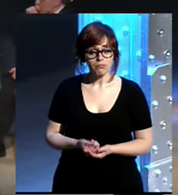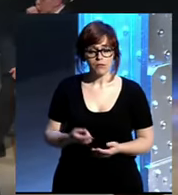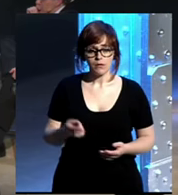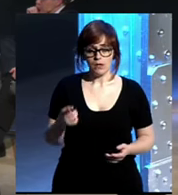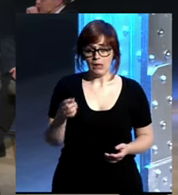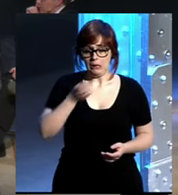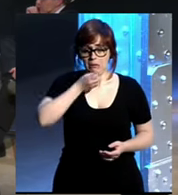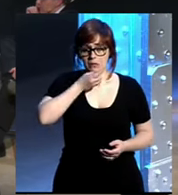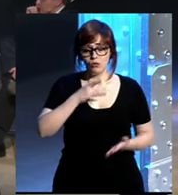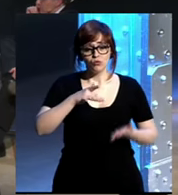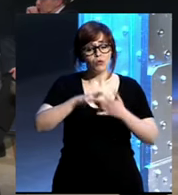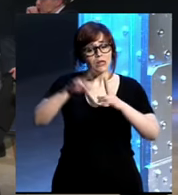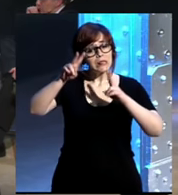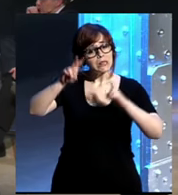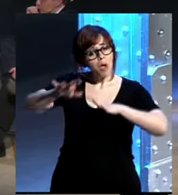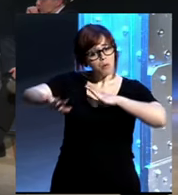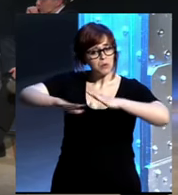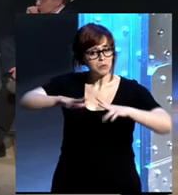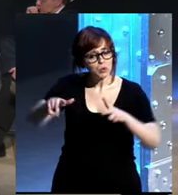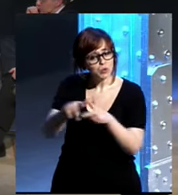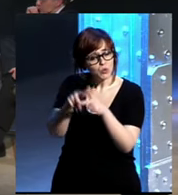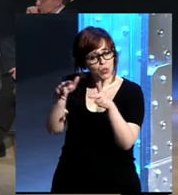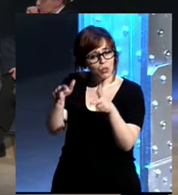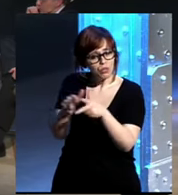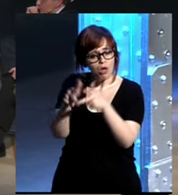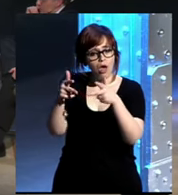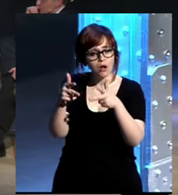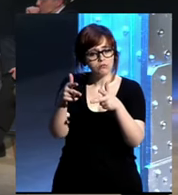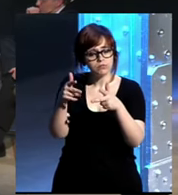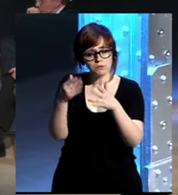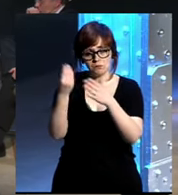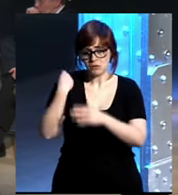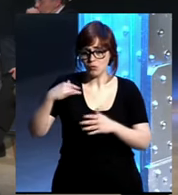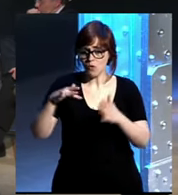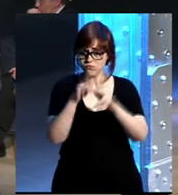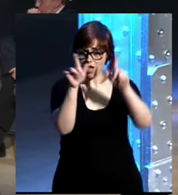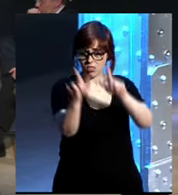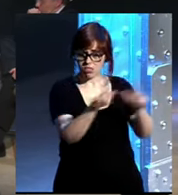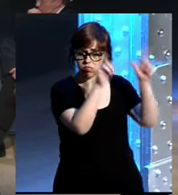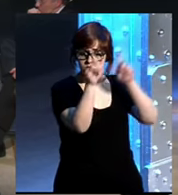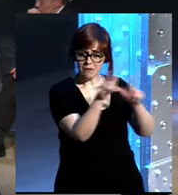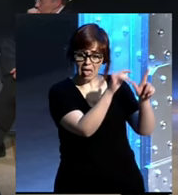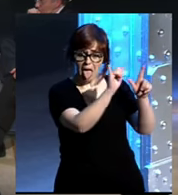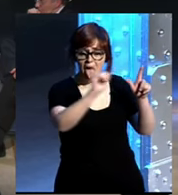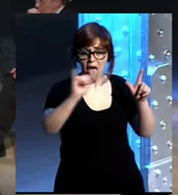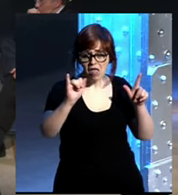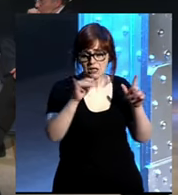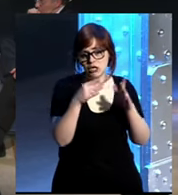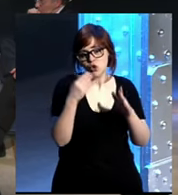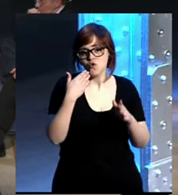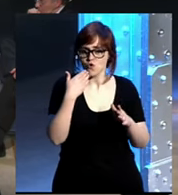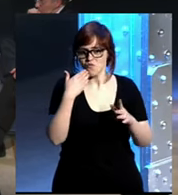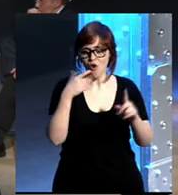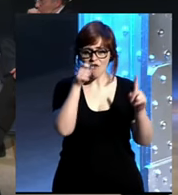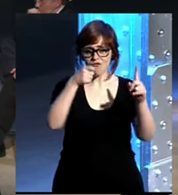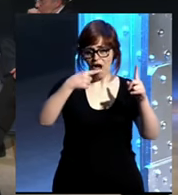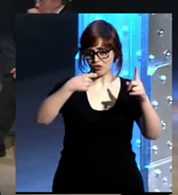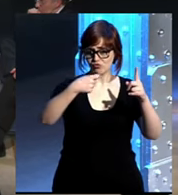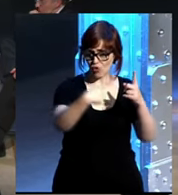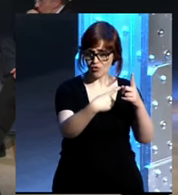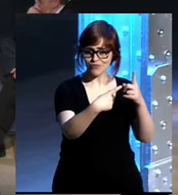Bueno, yo los movimientos sociales los tenía en una de las slides como un factor y los veo como un